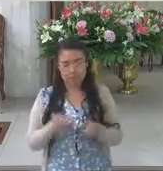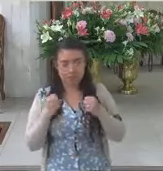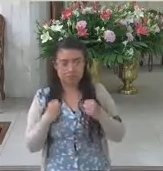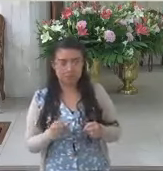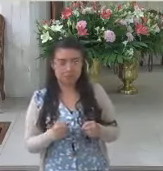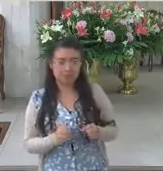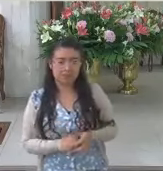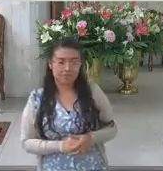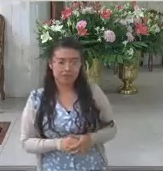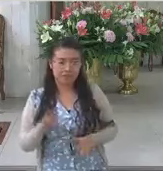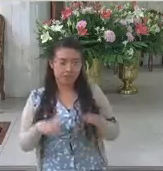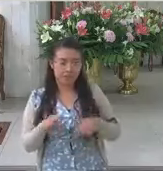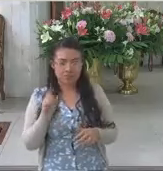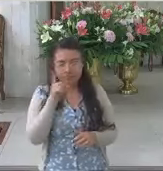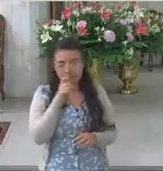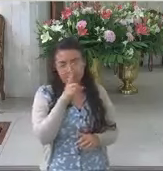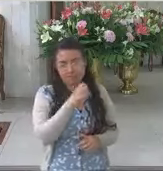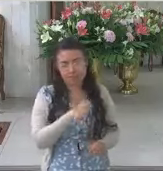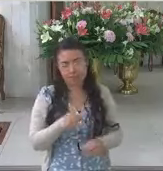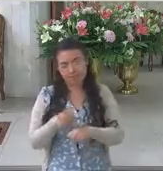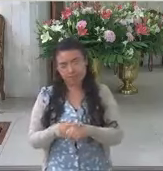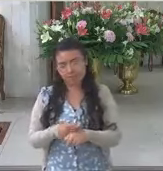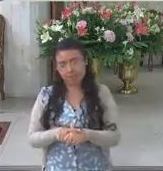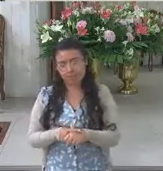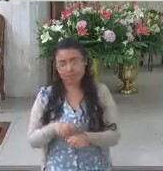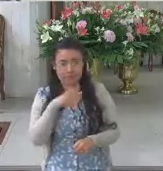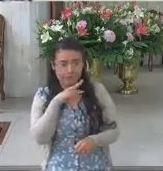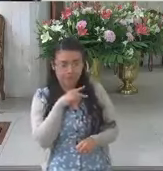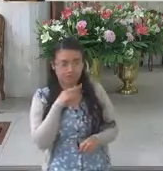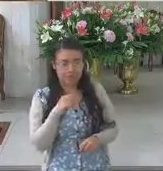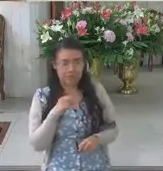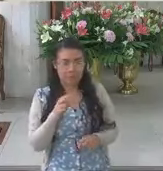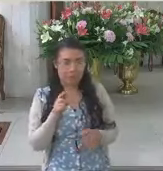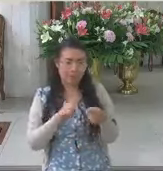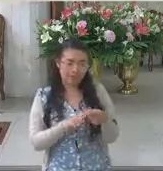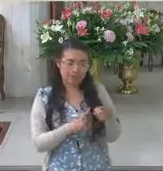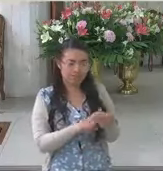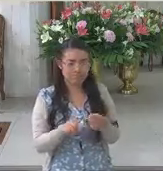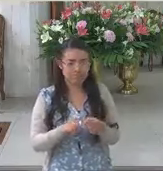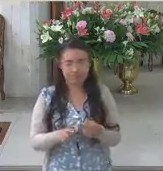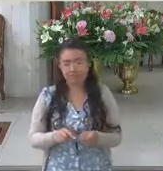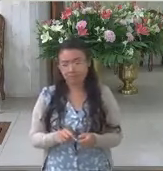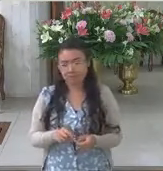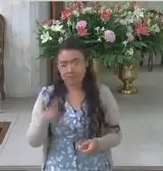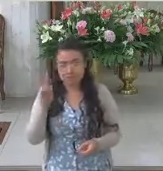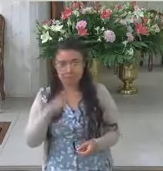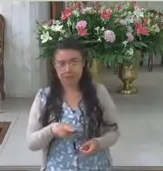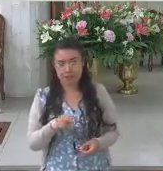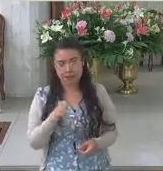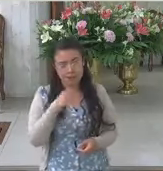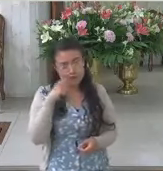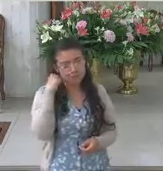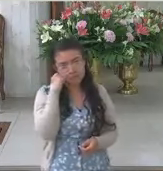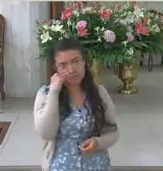pena ser cristiano y lo por lo que a nosotros resta